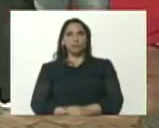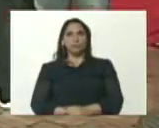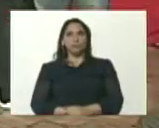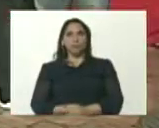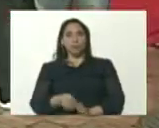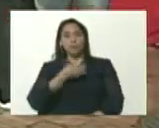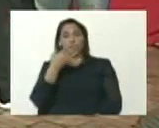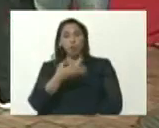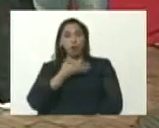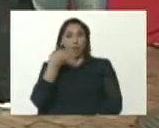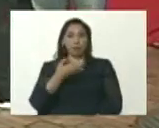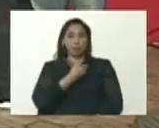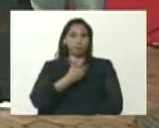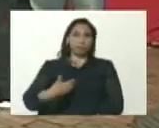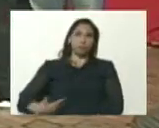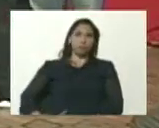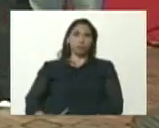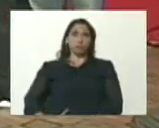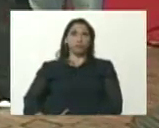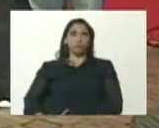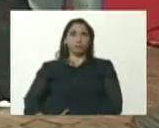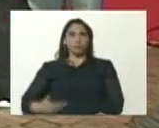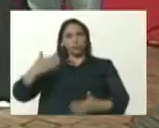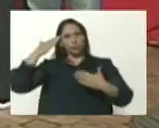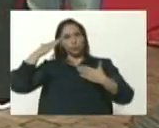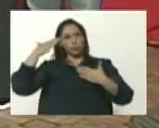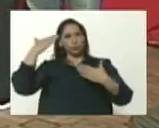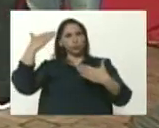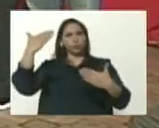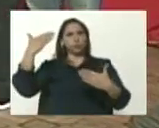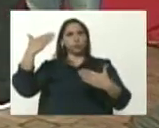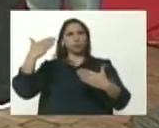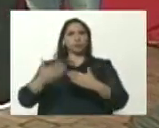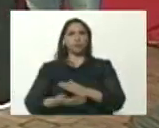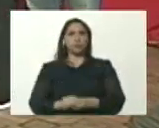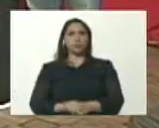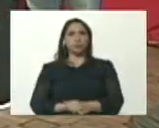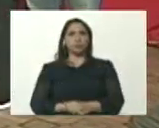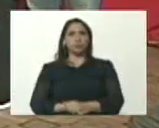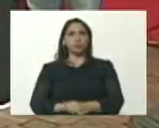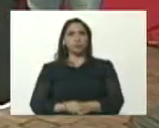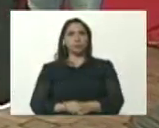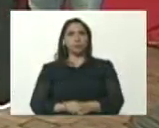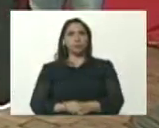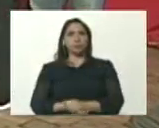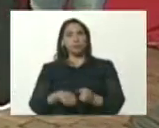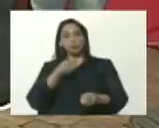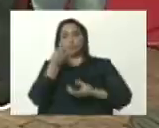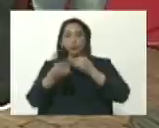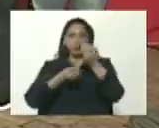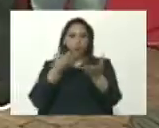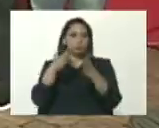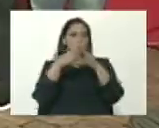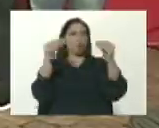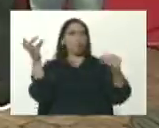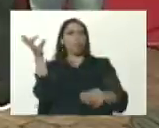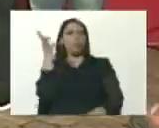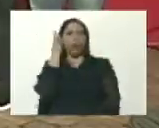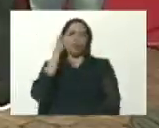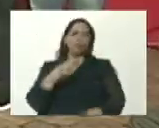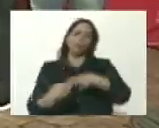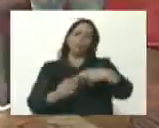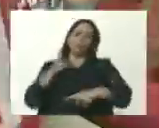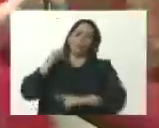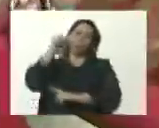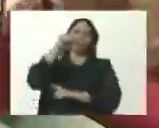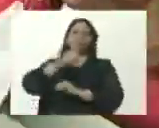Buenas tardes, presidente. Un saludo y un beso aquí de parte de todas las mujeres aquí